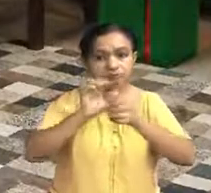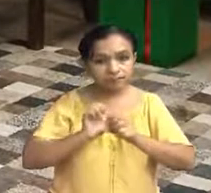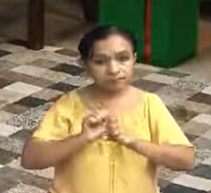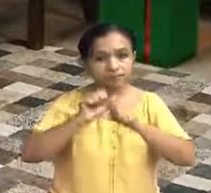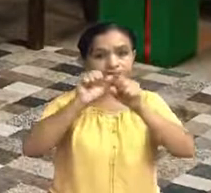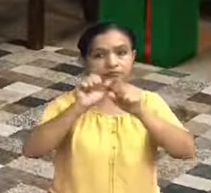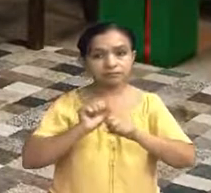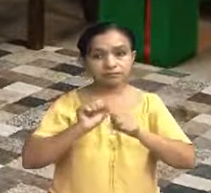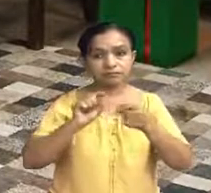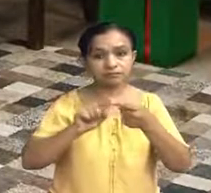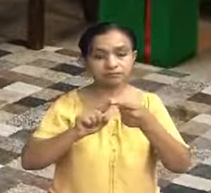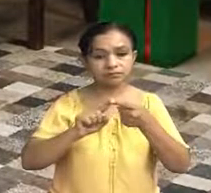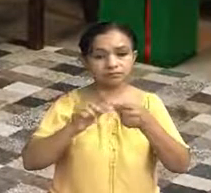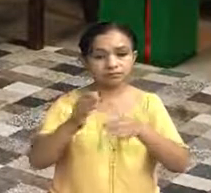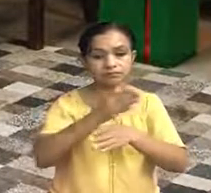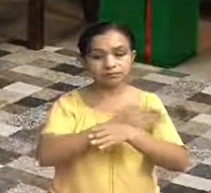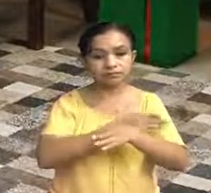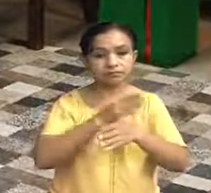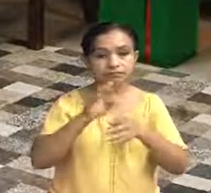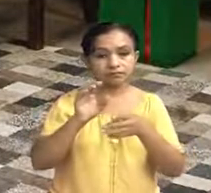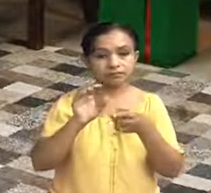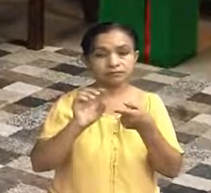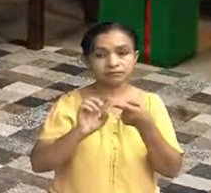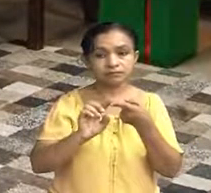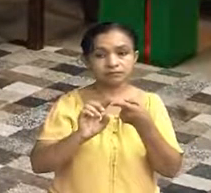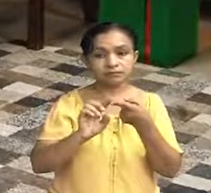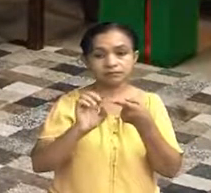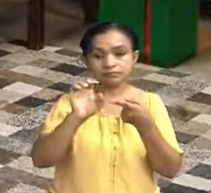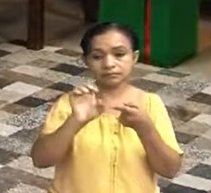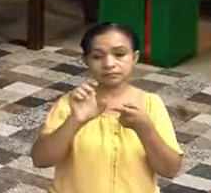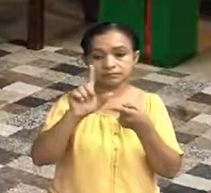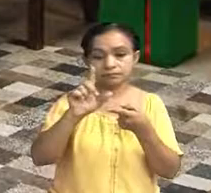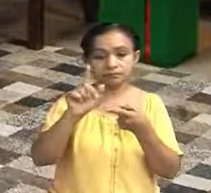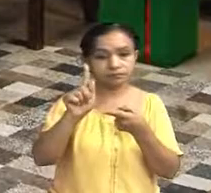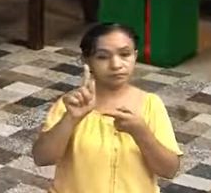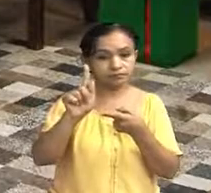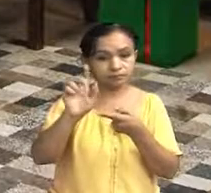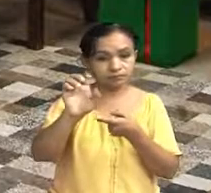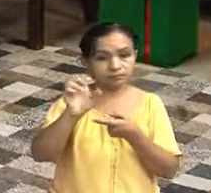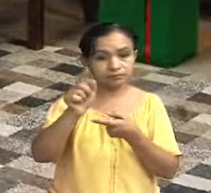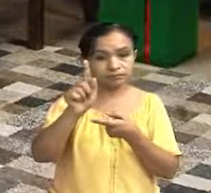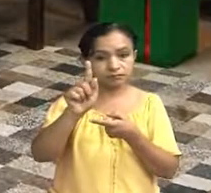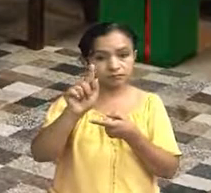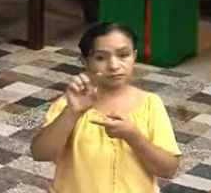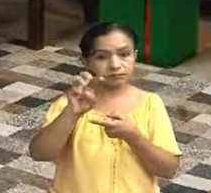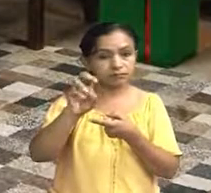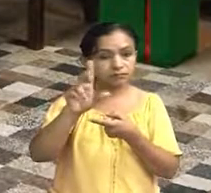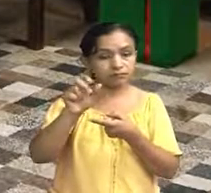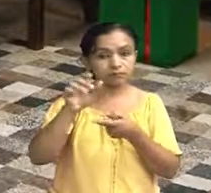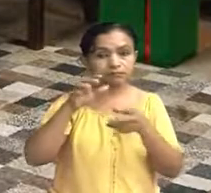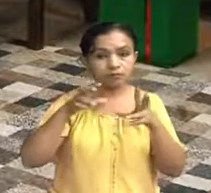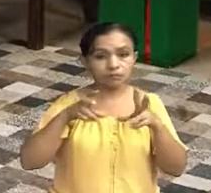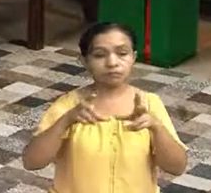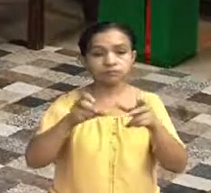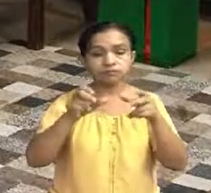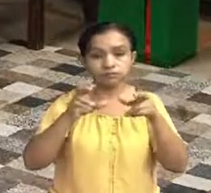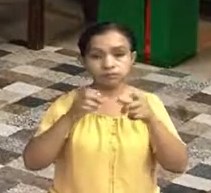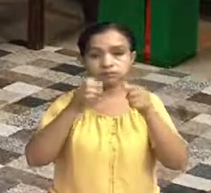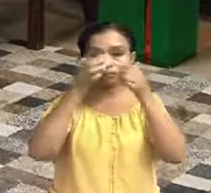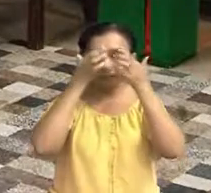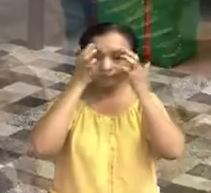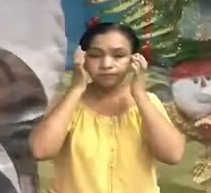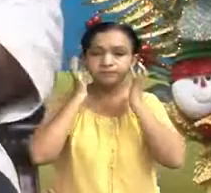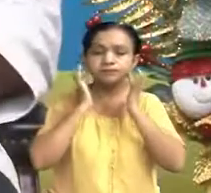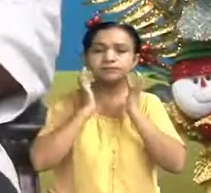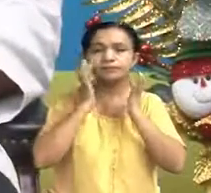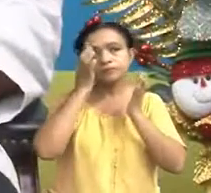hace electroestímulo al paciente. ¿Electroestímulo? Electroestímulo, se le hace masaje terapéutico a nivel de la cara para